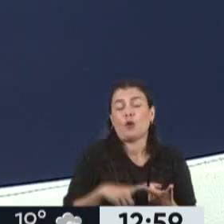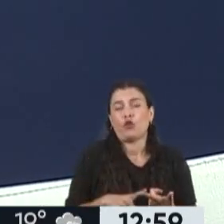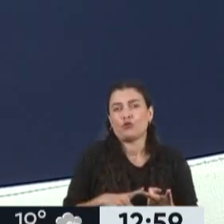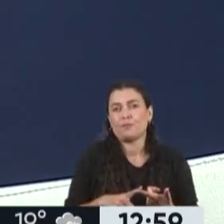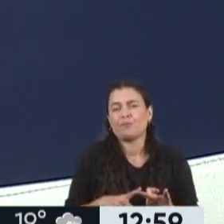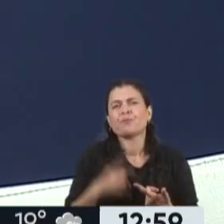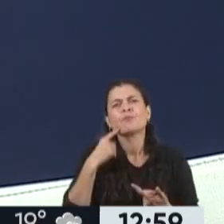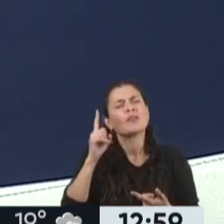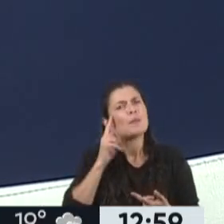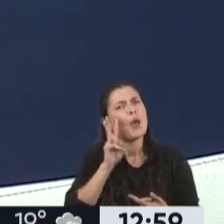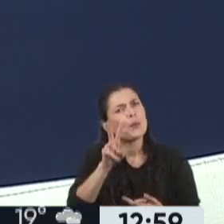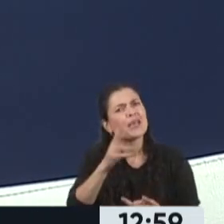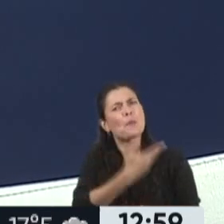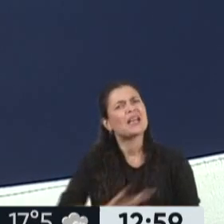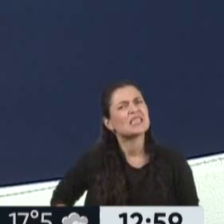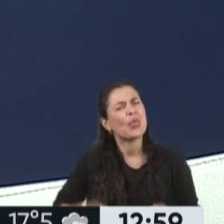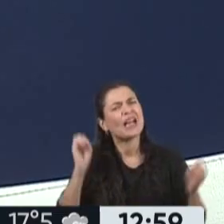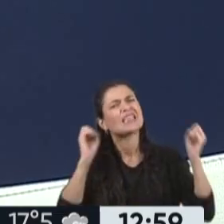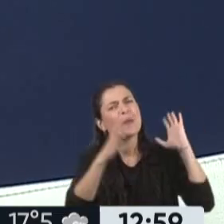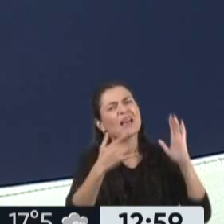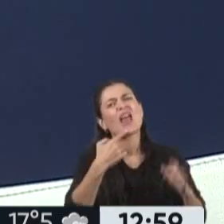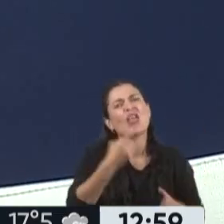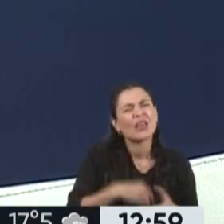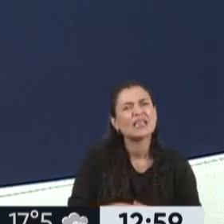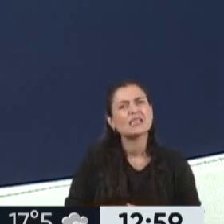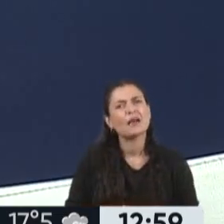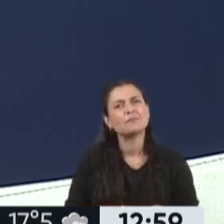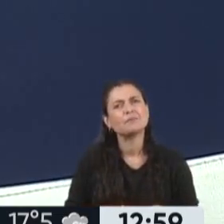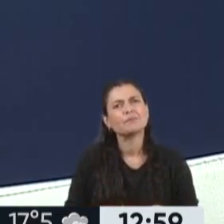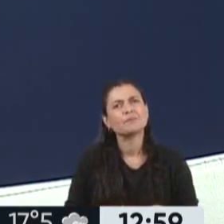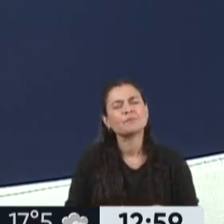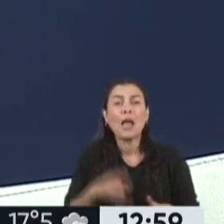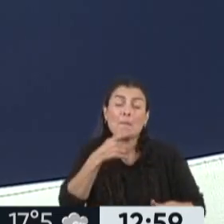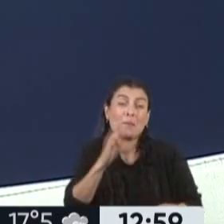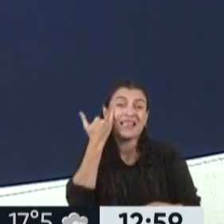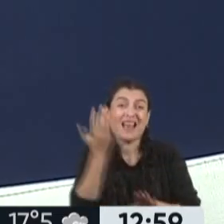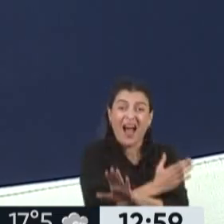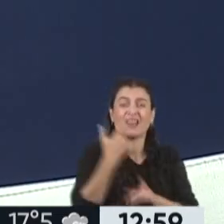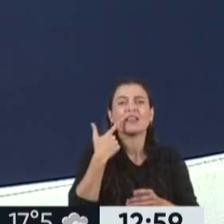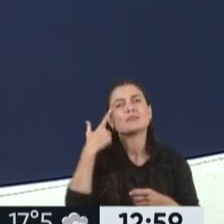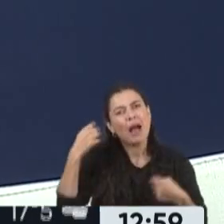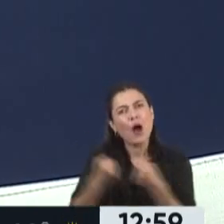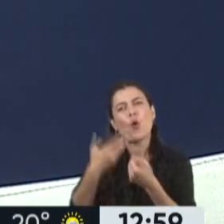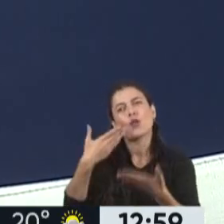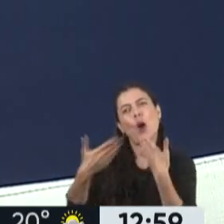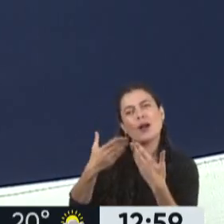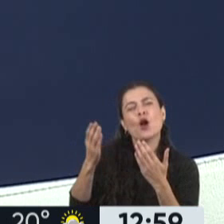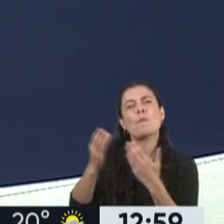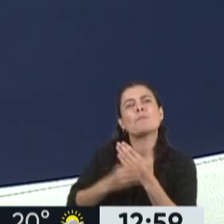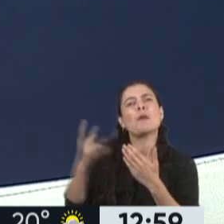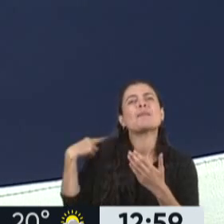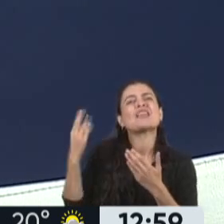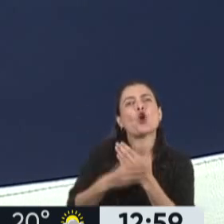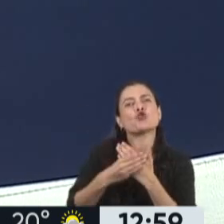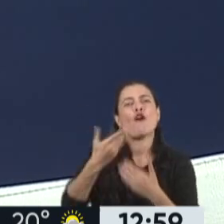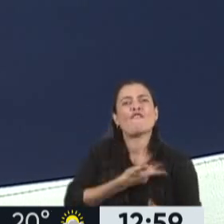Escuché que el presidente debe haber hablado también con el jefe de gabinete Francos. El gobierno está